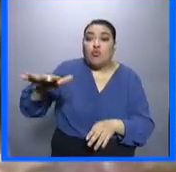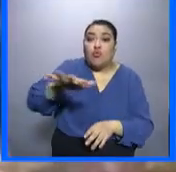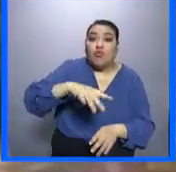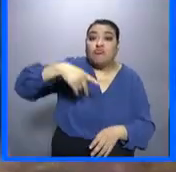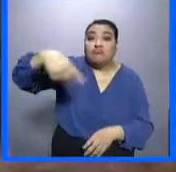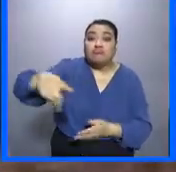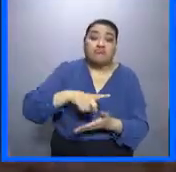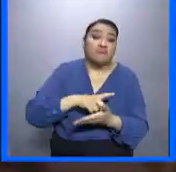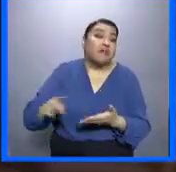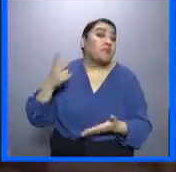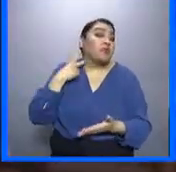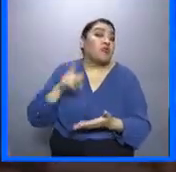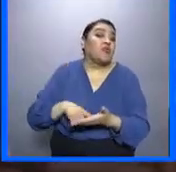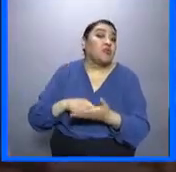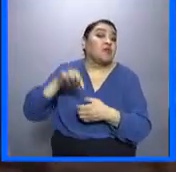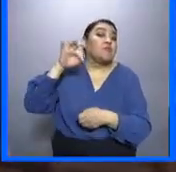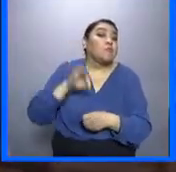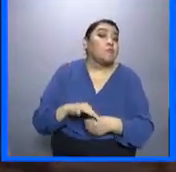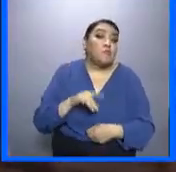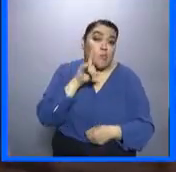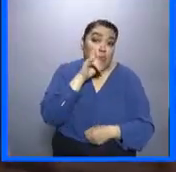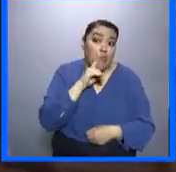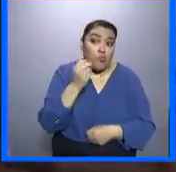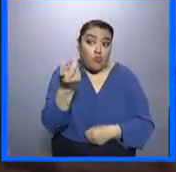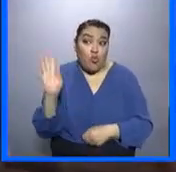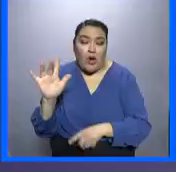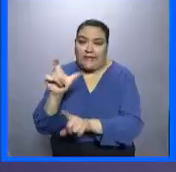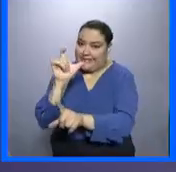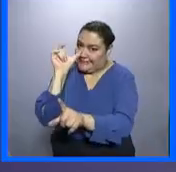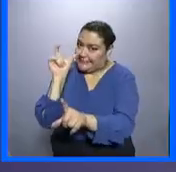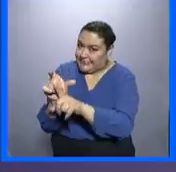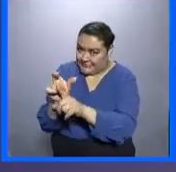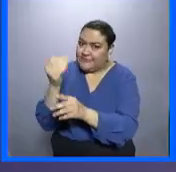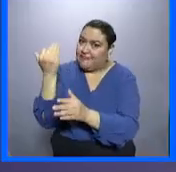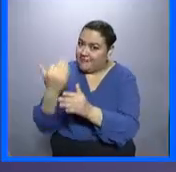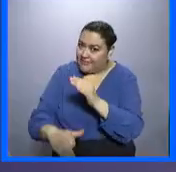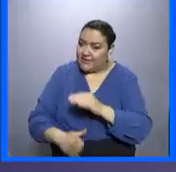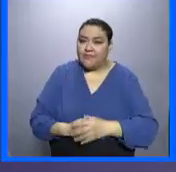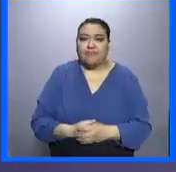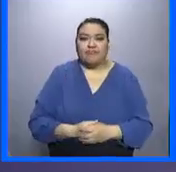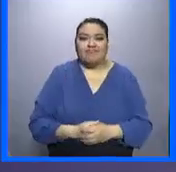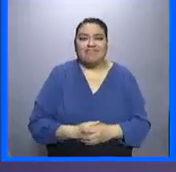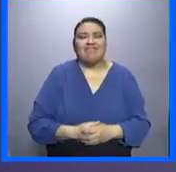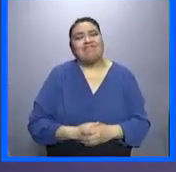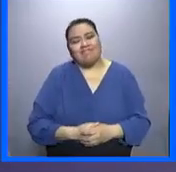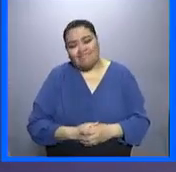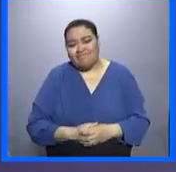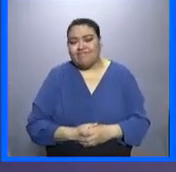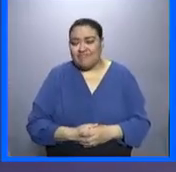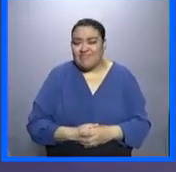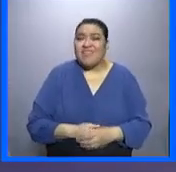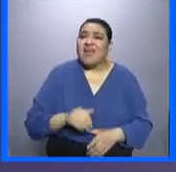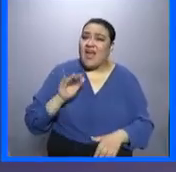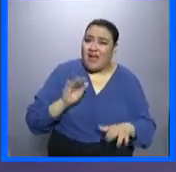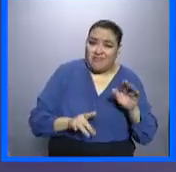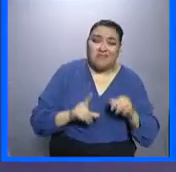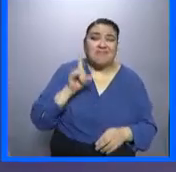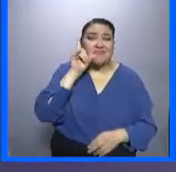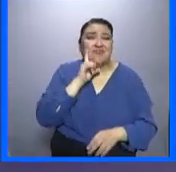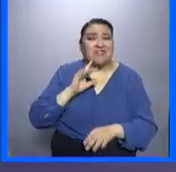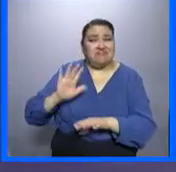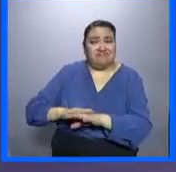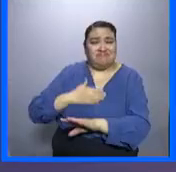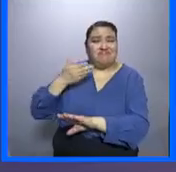derechos político-electorales de las mujeres indígenas. Que muchas veces se ven afectadas y se